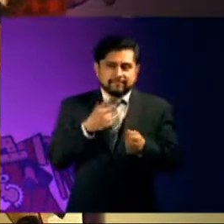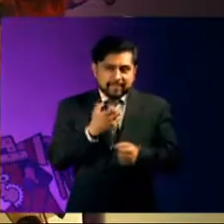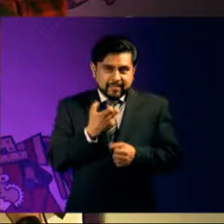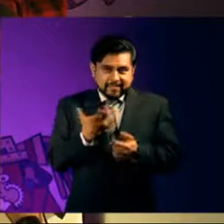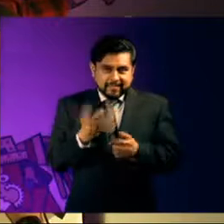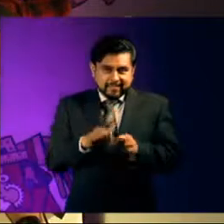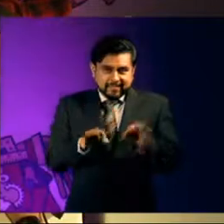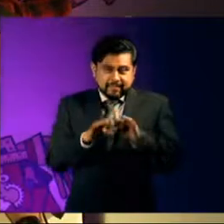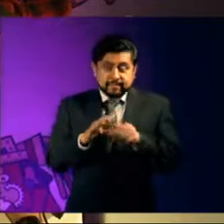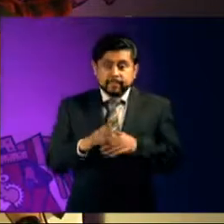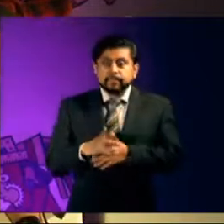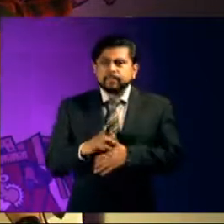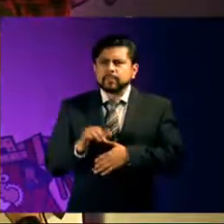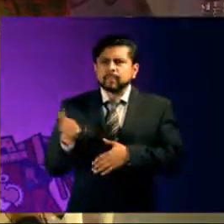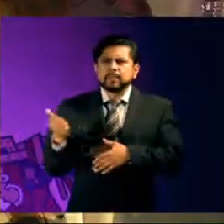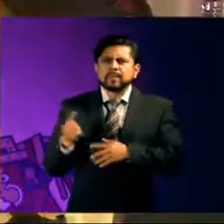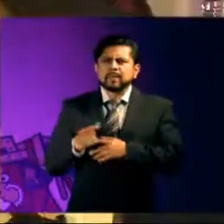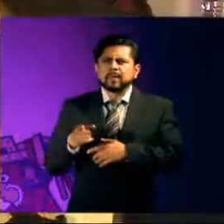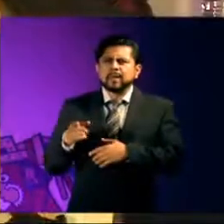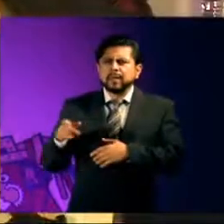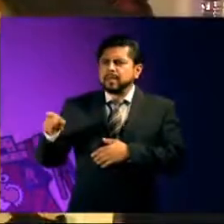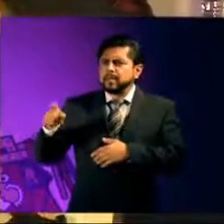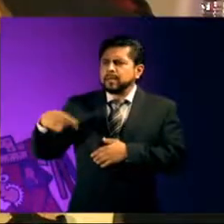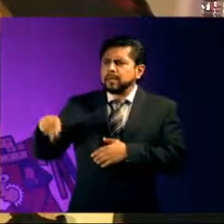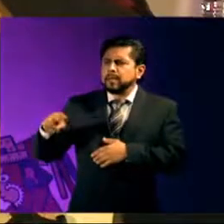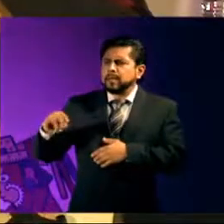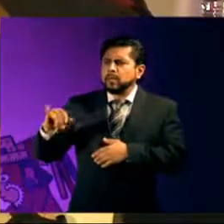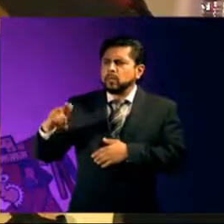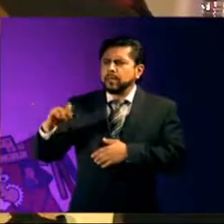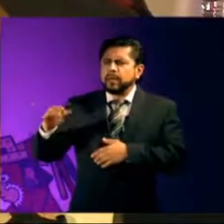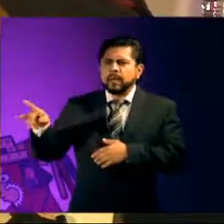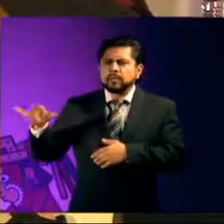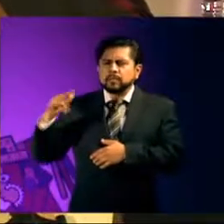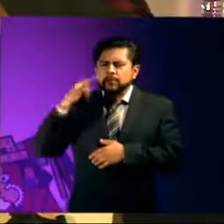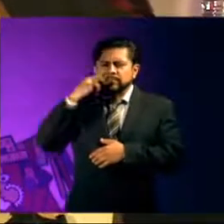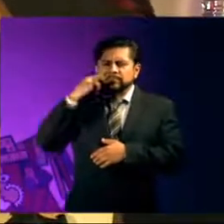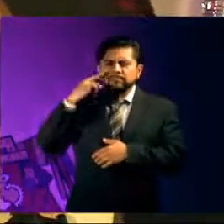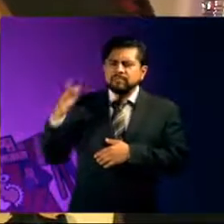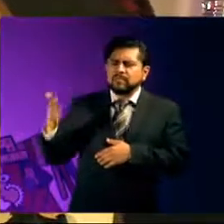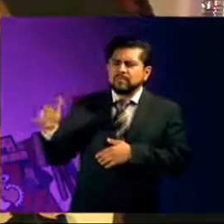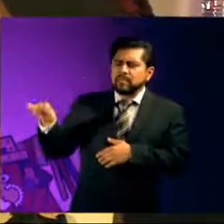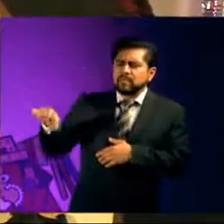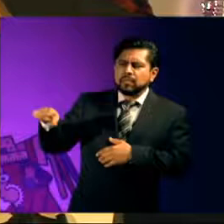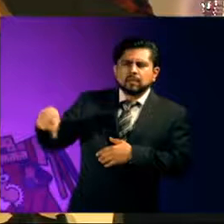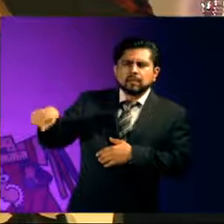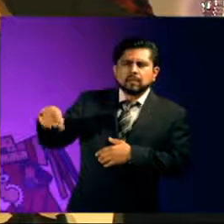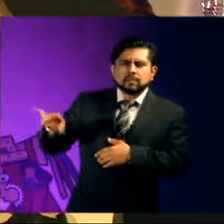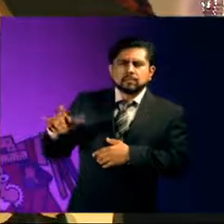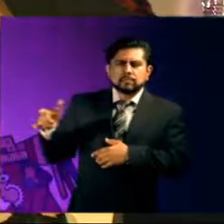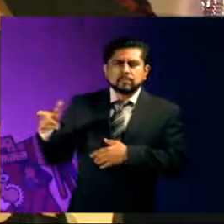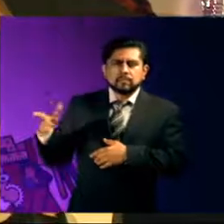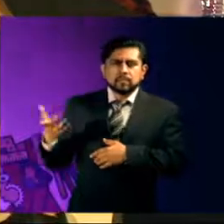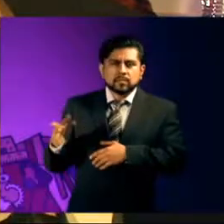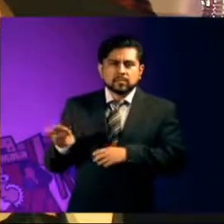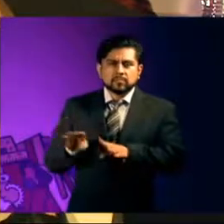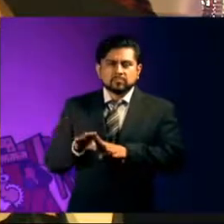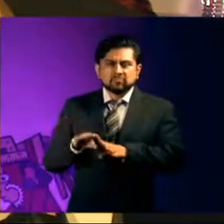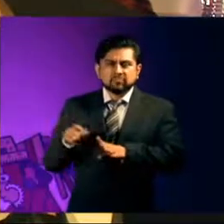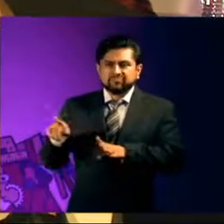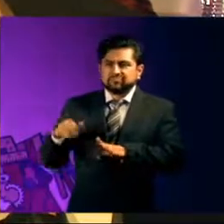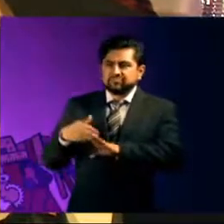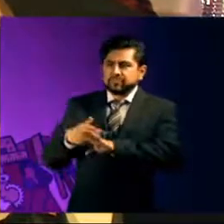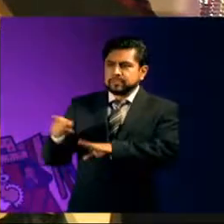quiénes son los ninguneados en este momento político de méxico ahorita los ninguneados siguen siendo los mismos